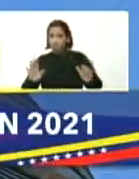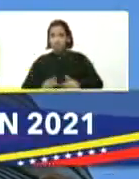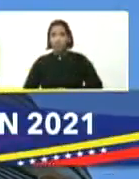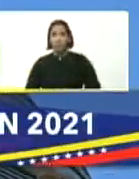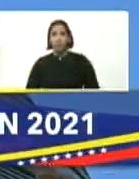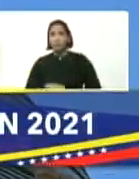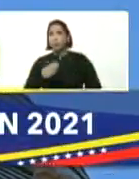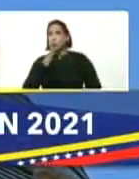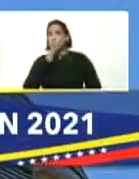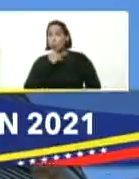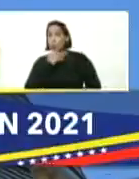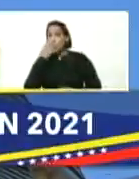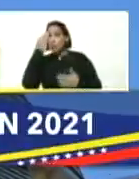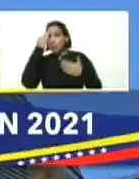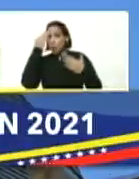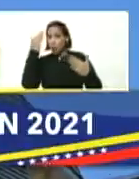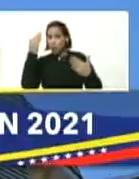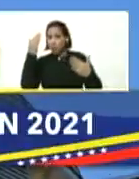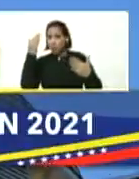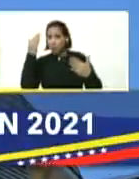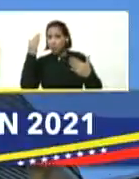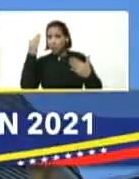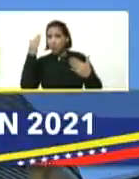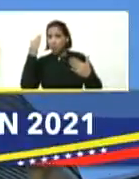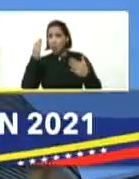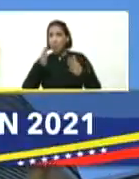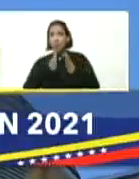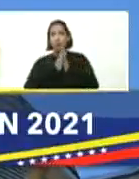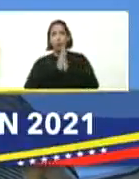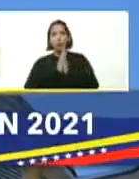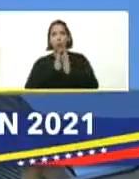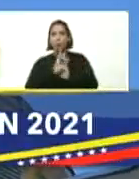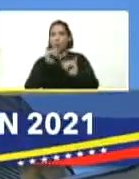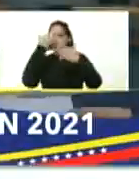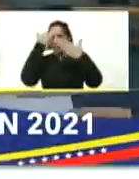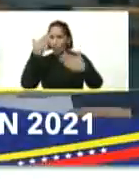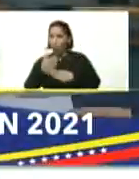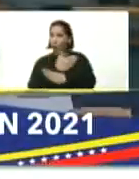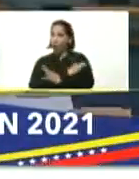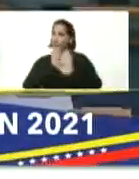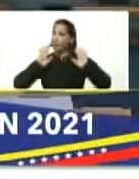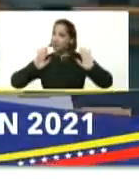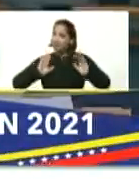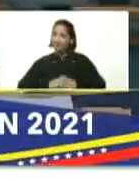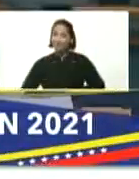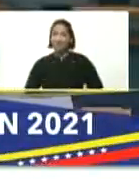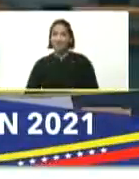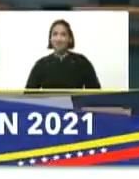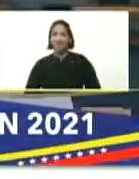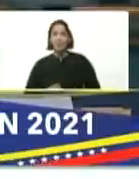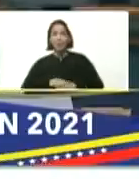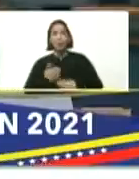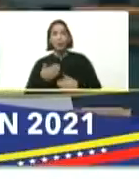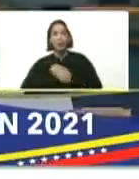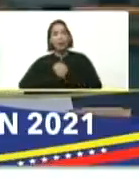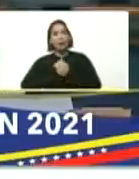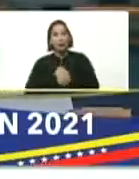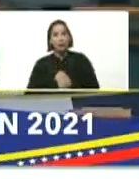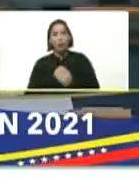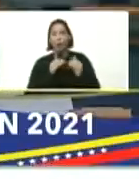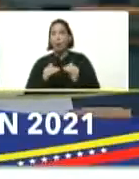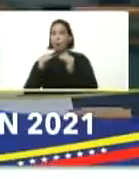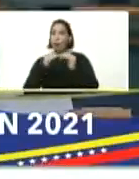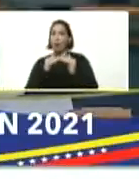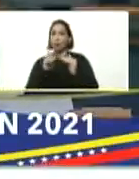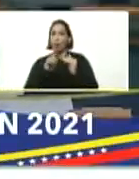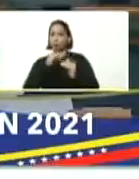llegare a saludarse, considérese saludado o saludada porque lo queremos por igual. No se